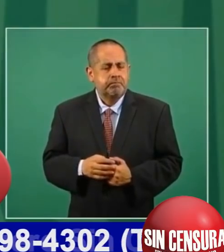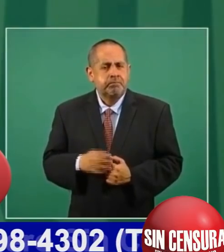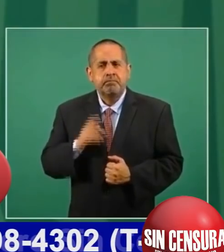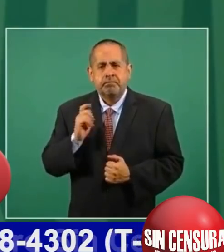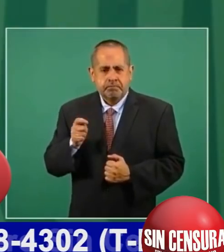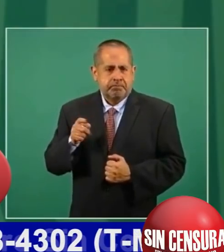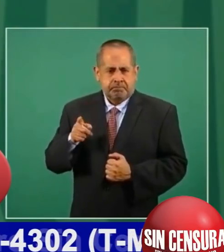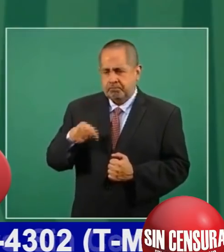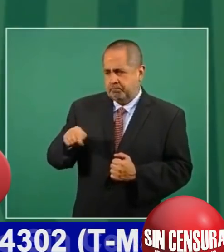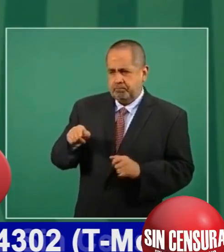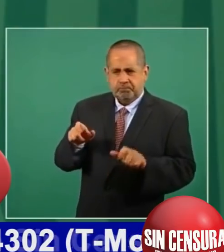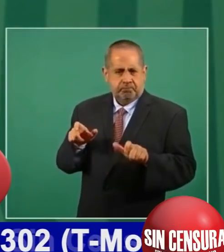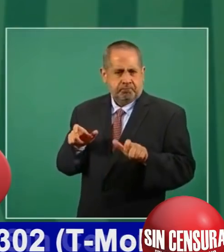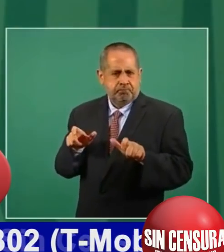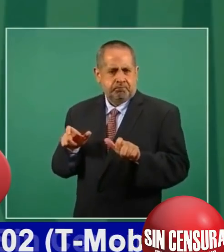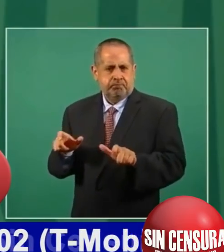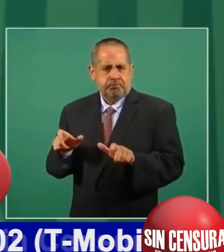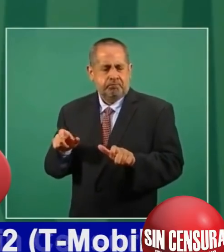controlar